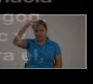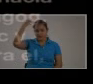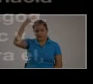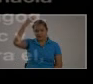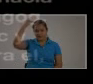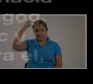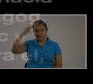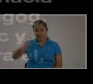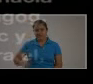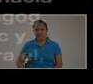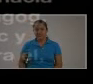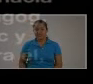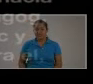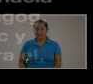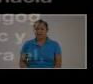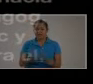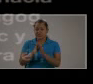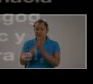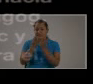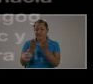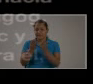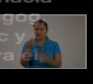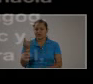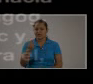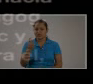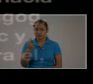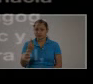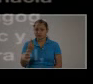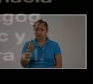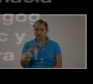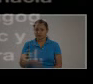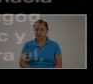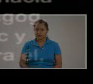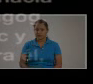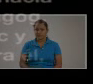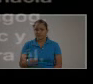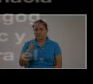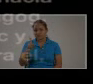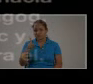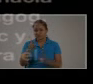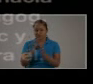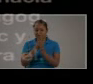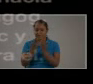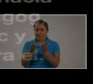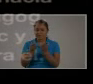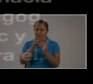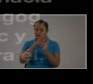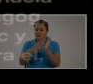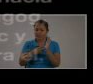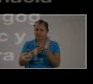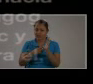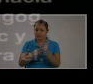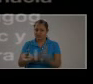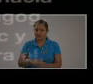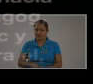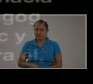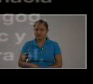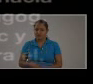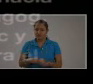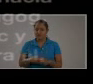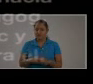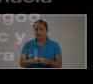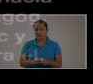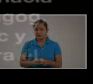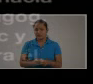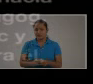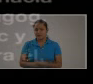38 y Ezequiel 39, en donde la King James Version traduce Gog, la tierra de Magog,